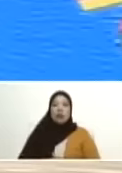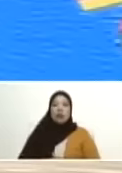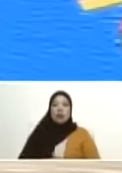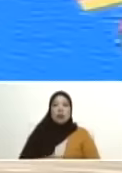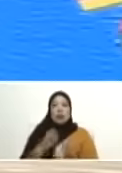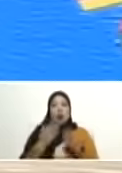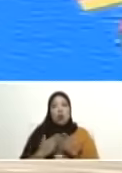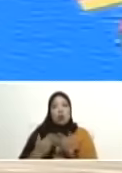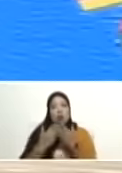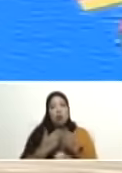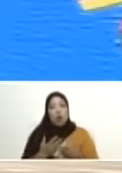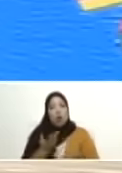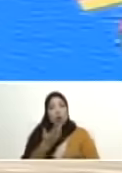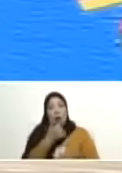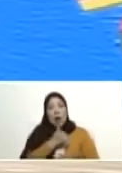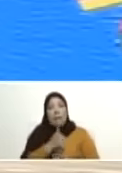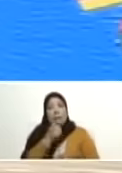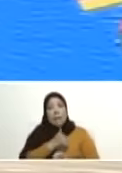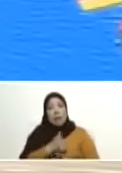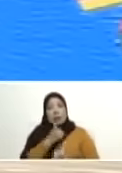Pudiéramos decir hasta con paciencia,